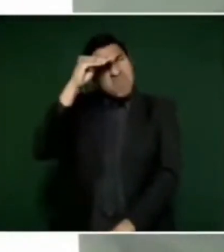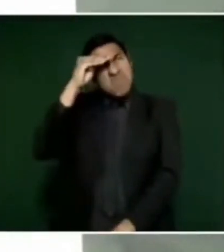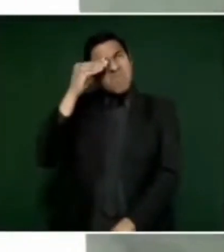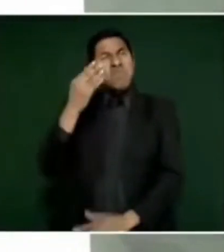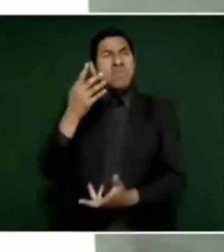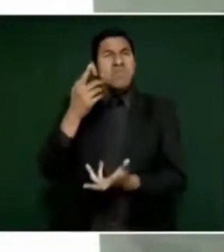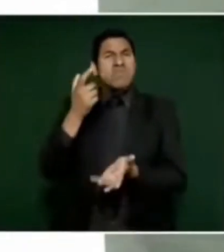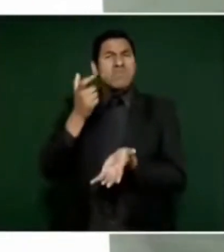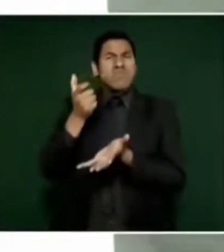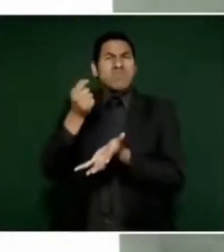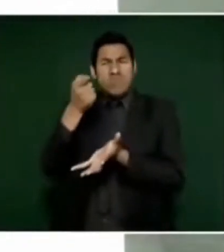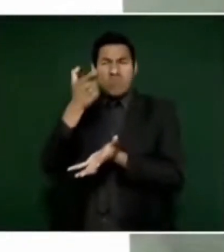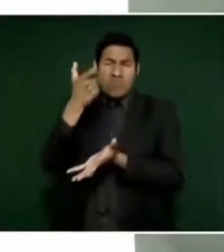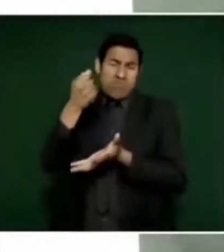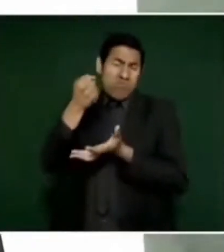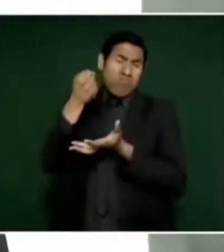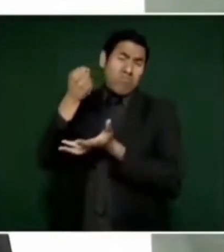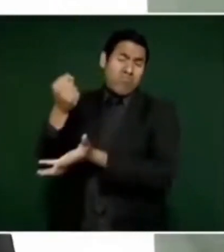como